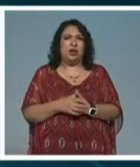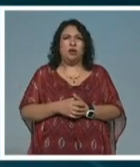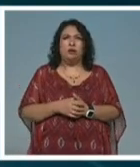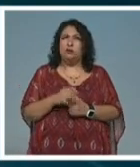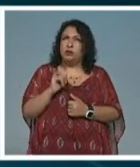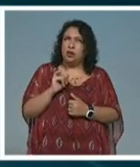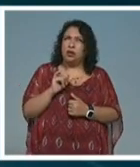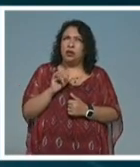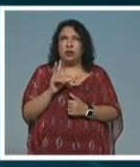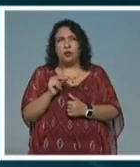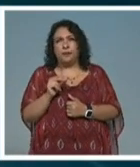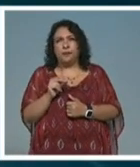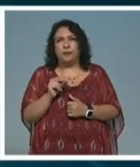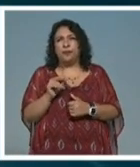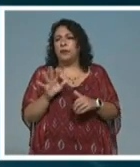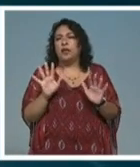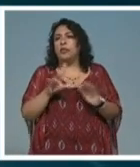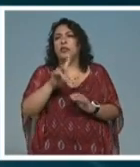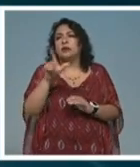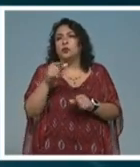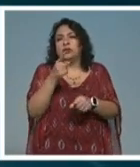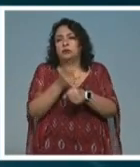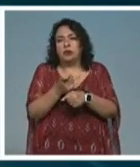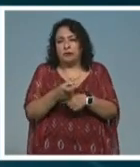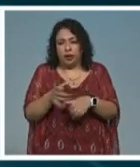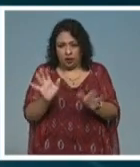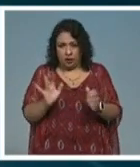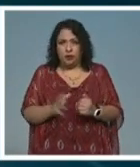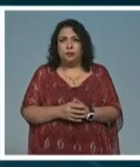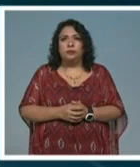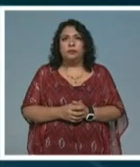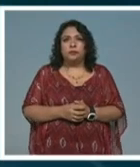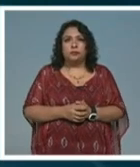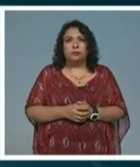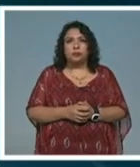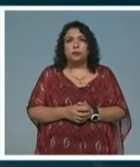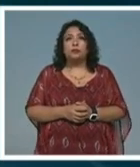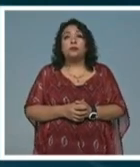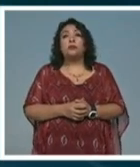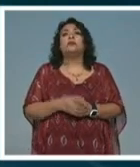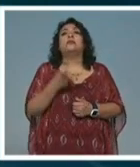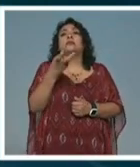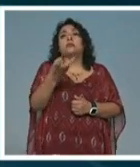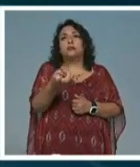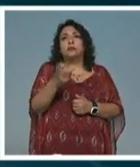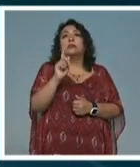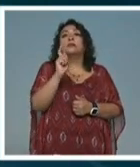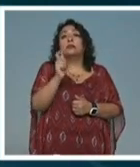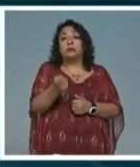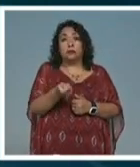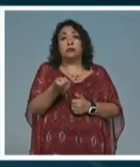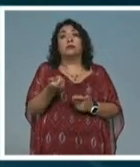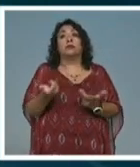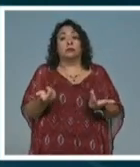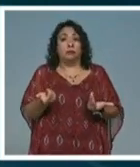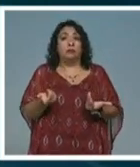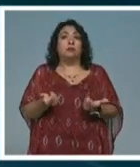¿No? Sí, bueno, después de la primera. Y pues eso que quiere decir que es muy...